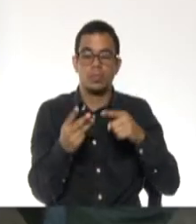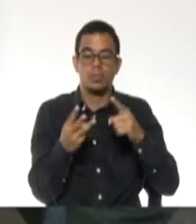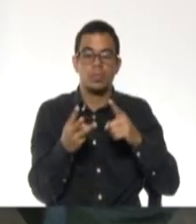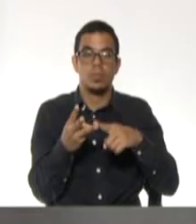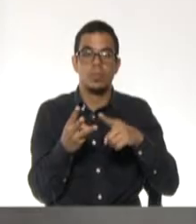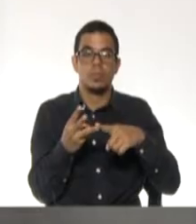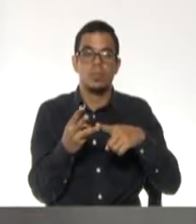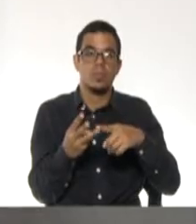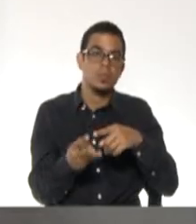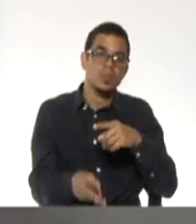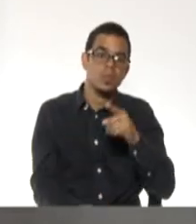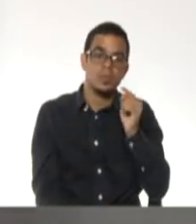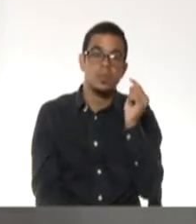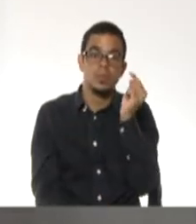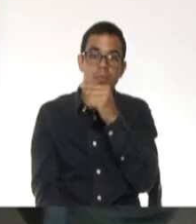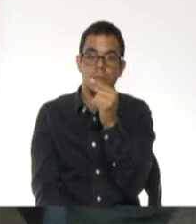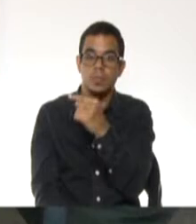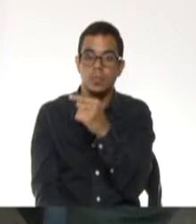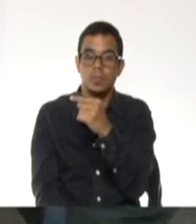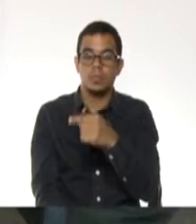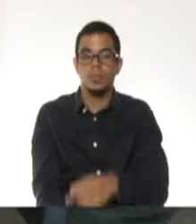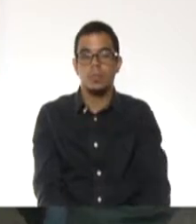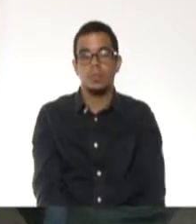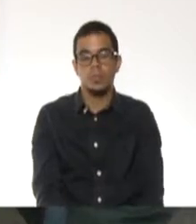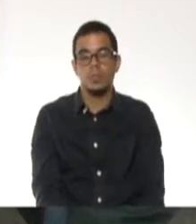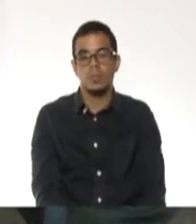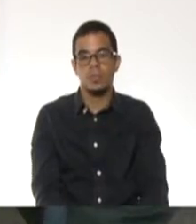una piqueta punta fina,